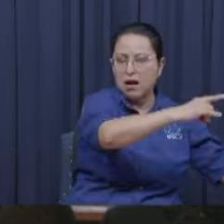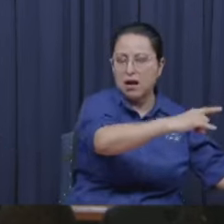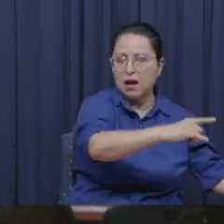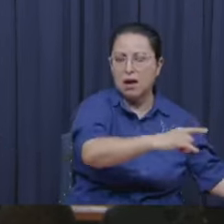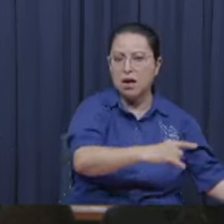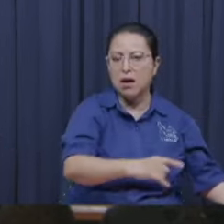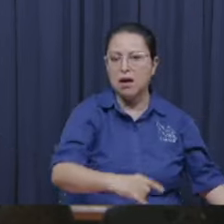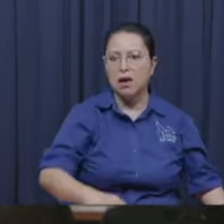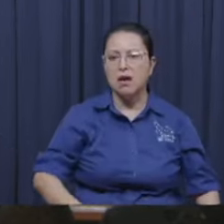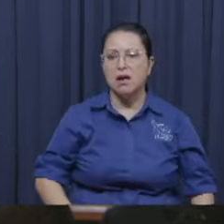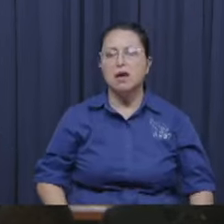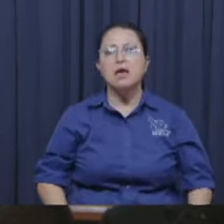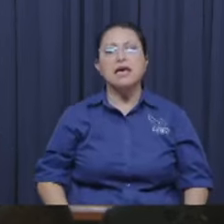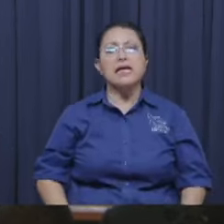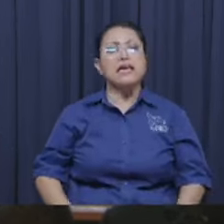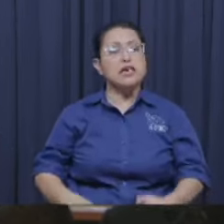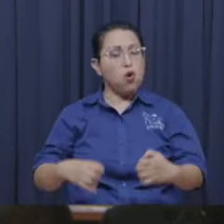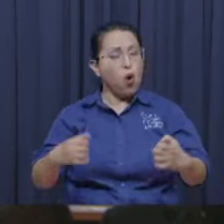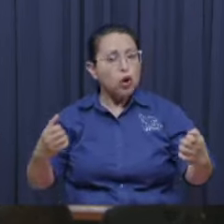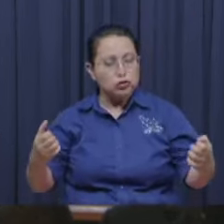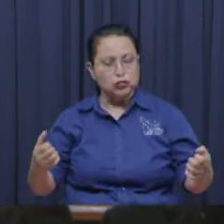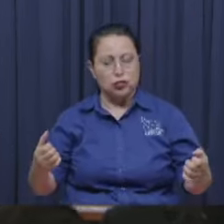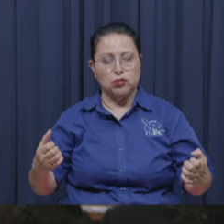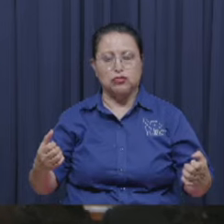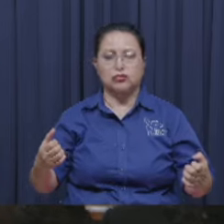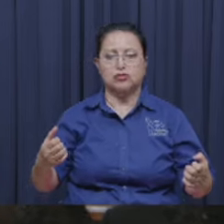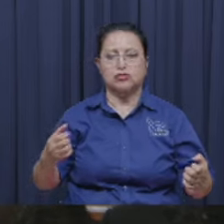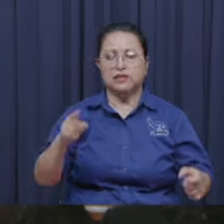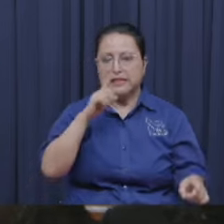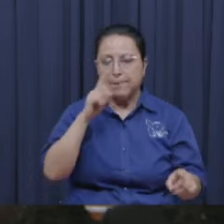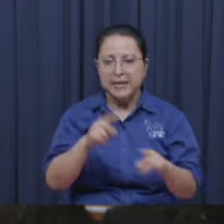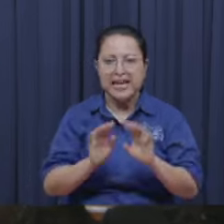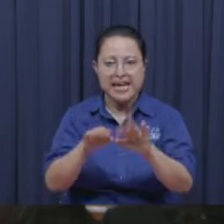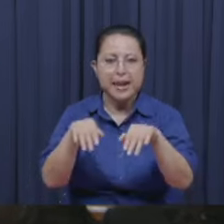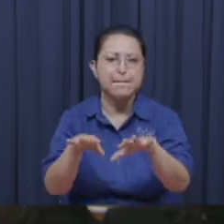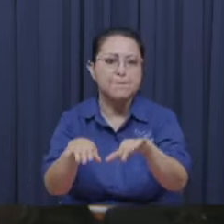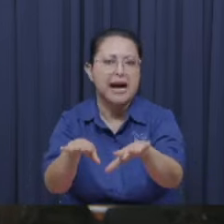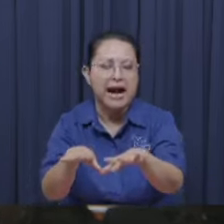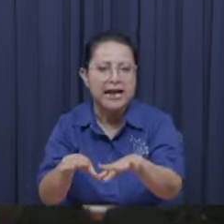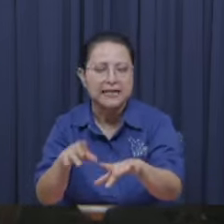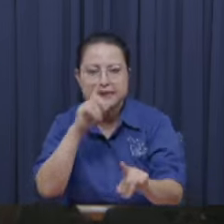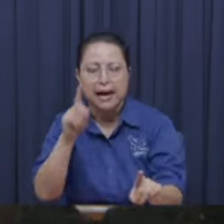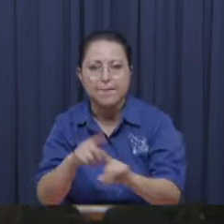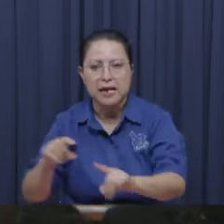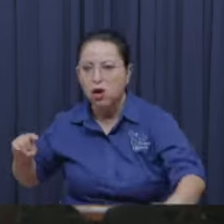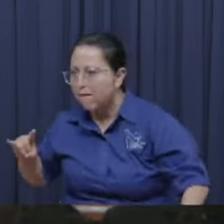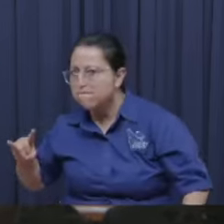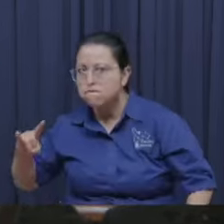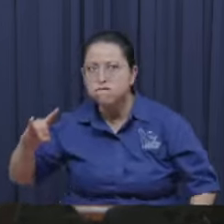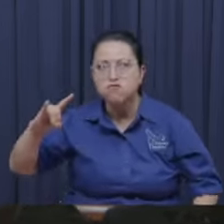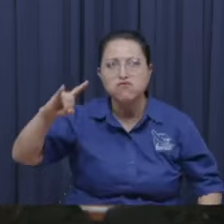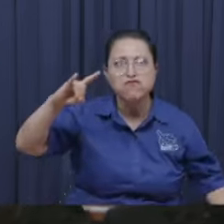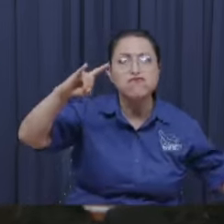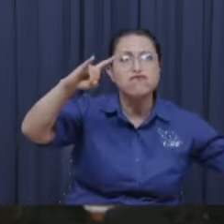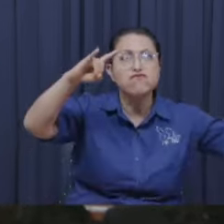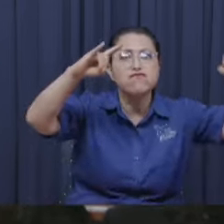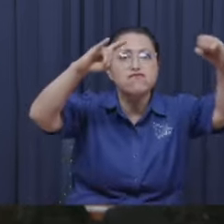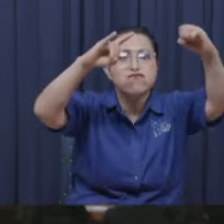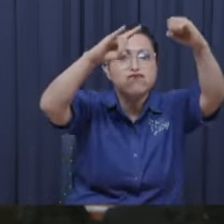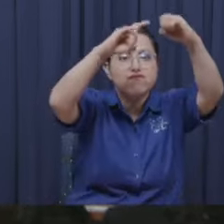se levantan a volar a unas velocidades escandalosas que no nos imaginamos, a tumbar eso